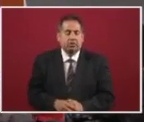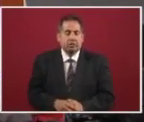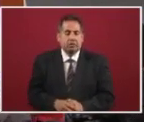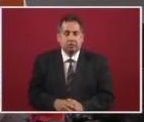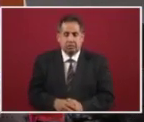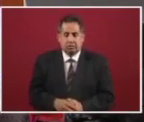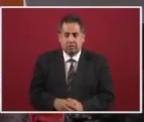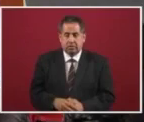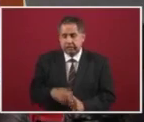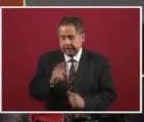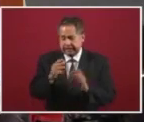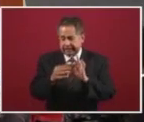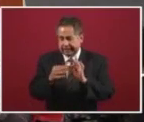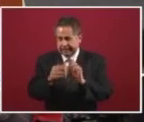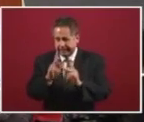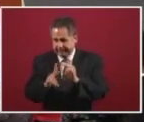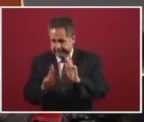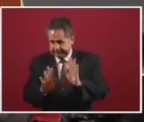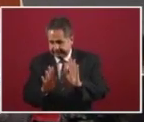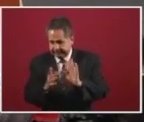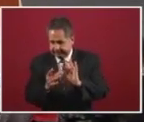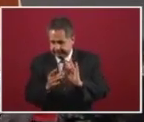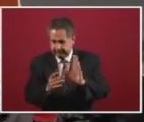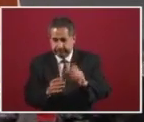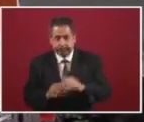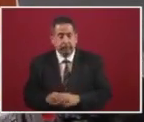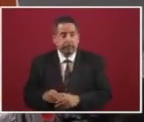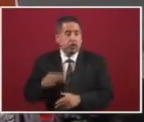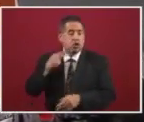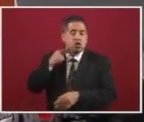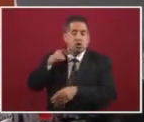Nada más un paréntesis. El notario